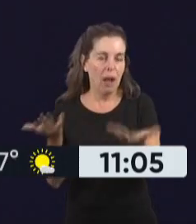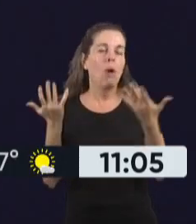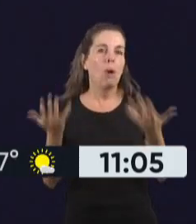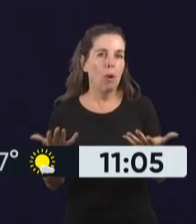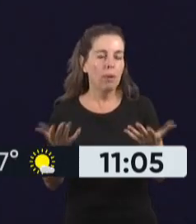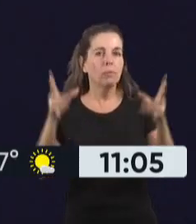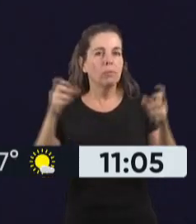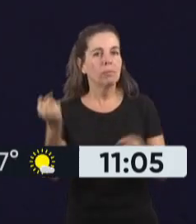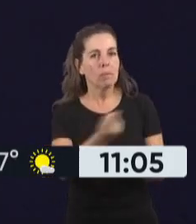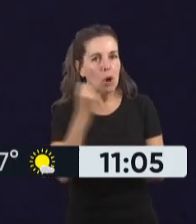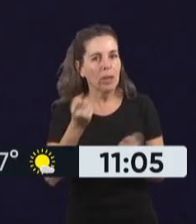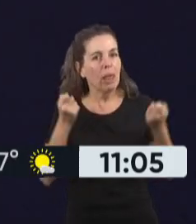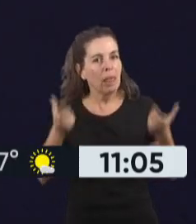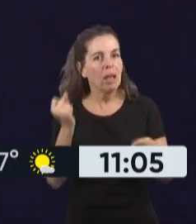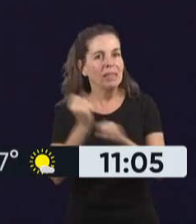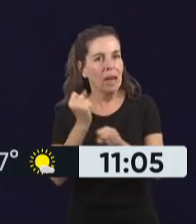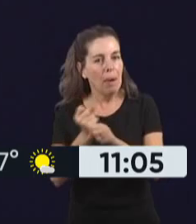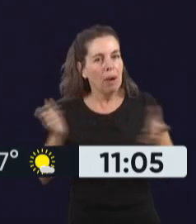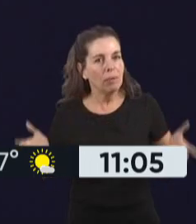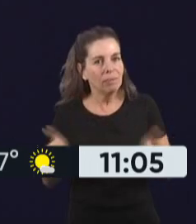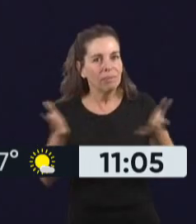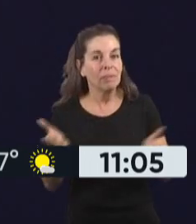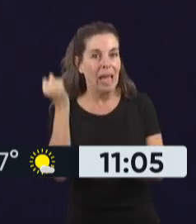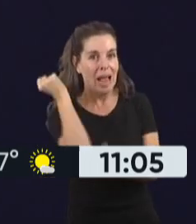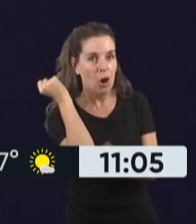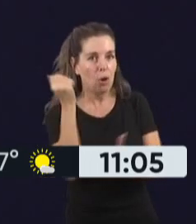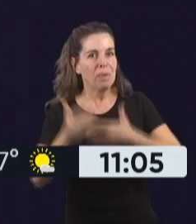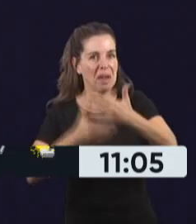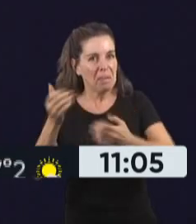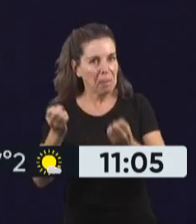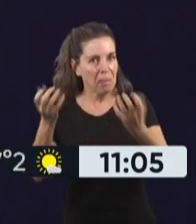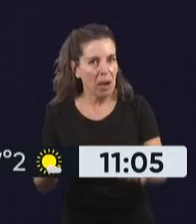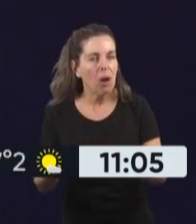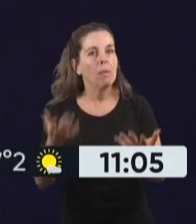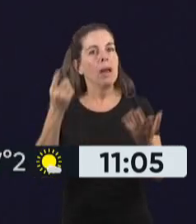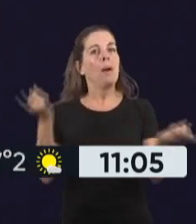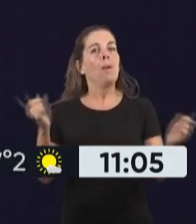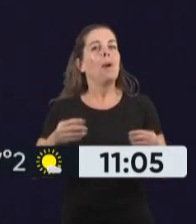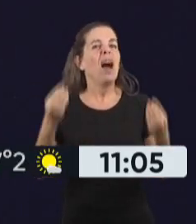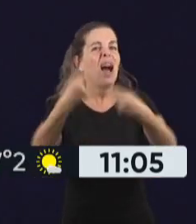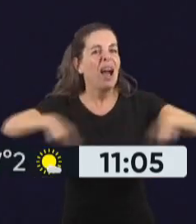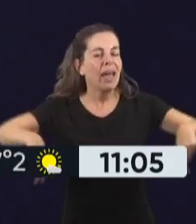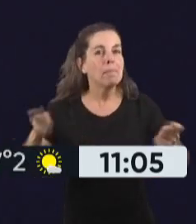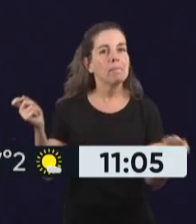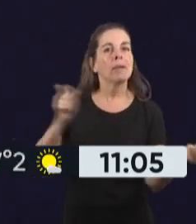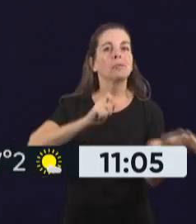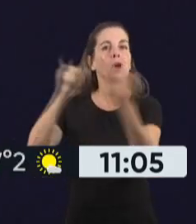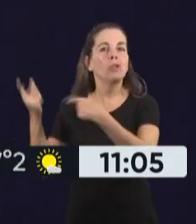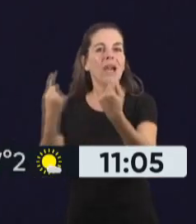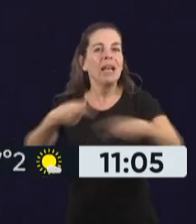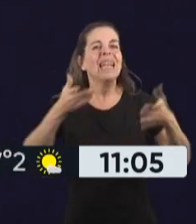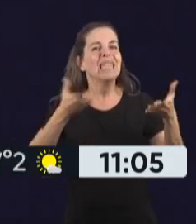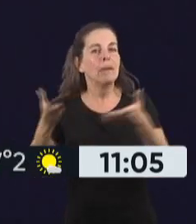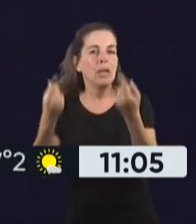para generar trabajo, reactivar la economía y volver a incentivar la exportación de bienes y servicios. Hoy las empresas del sector privado,